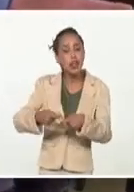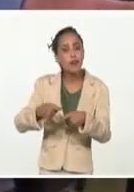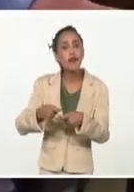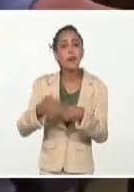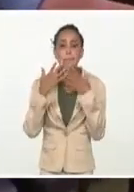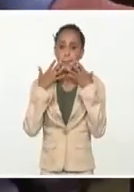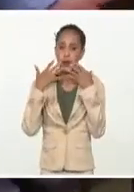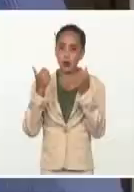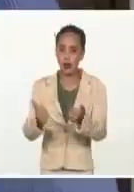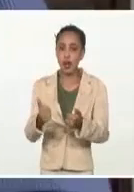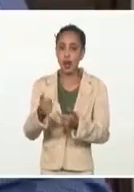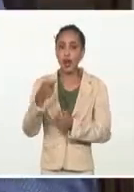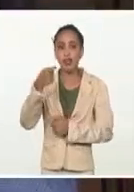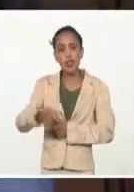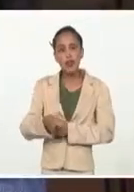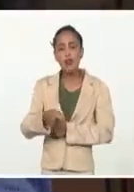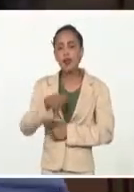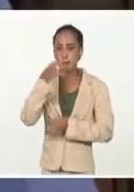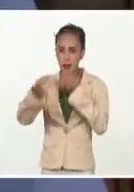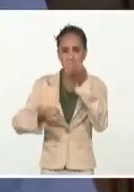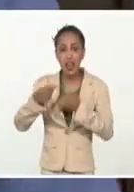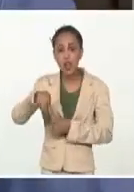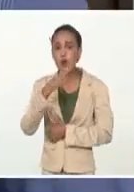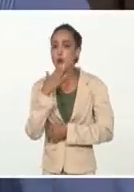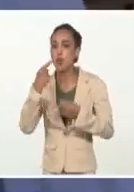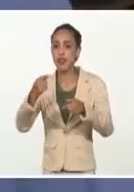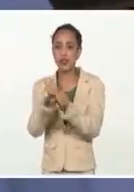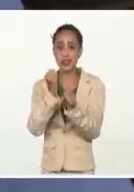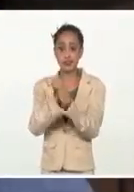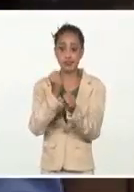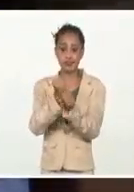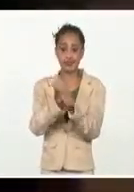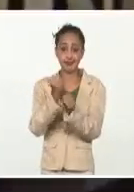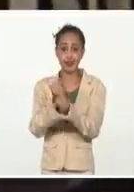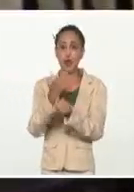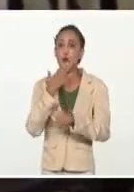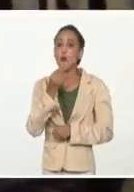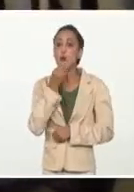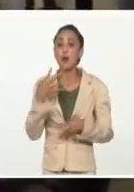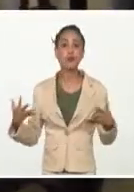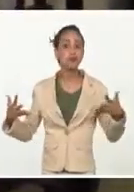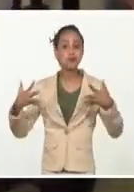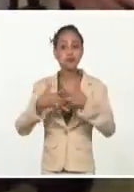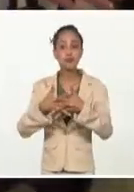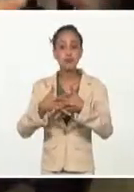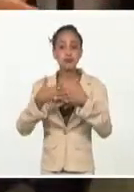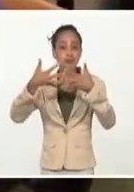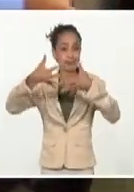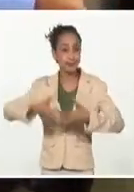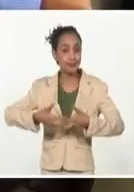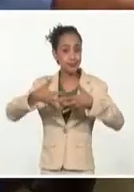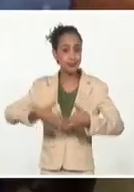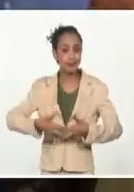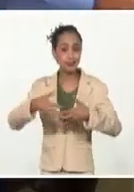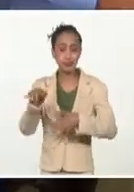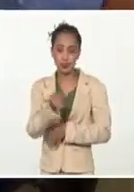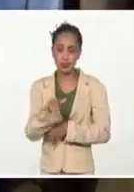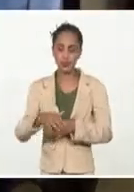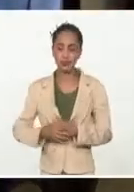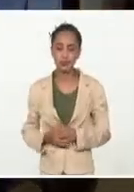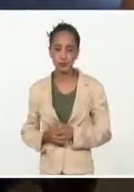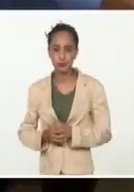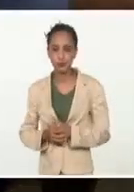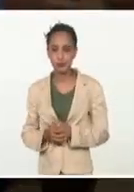pueden hacer cómo lo pueden hacer cómo podemos la industria no dejan hacer esas cosas pero es como se transfirieron la